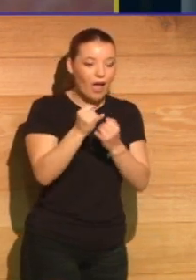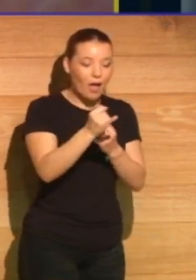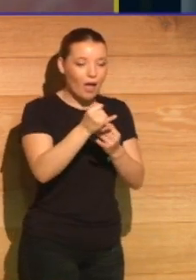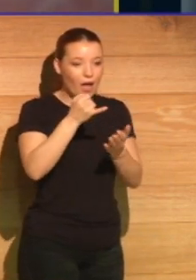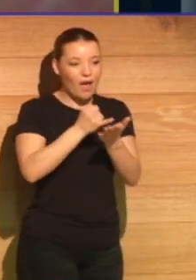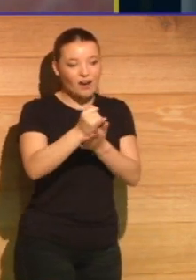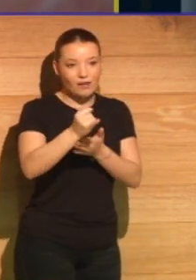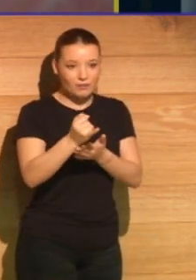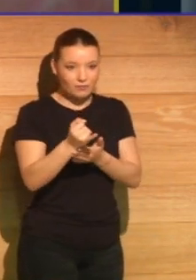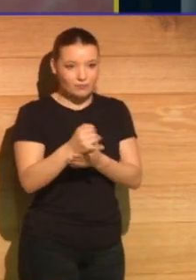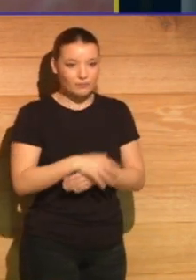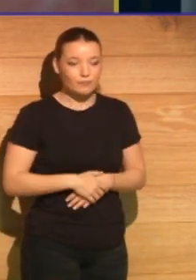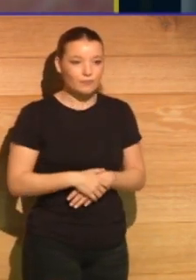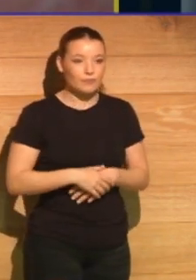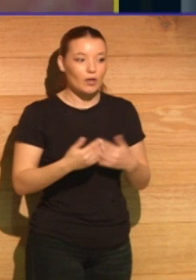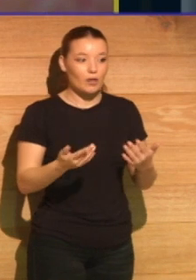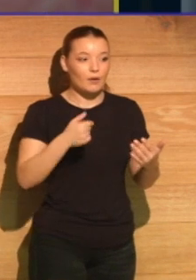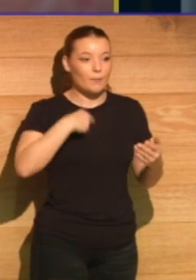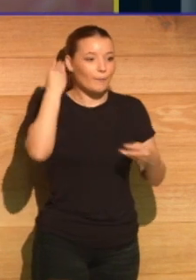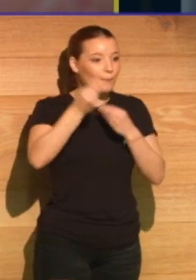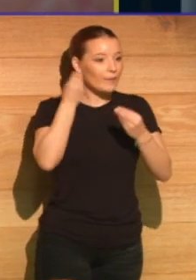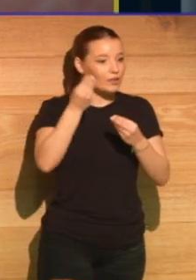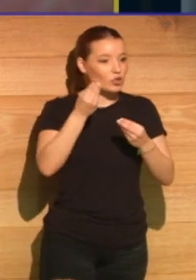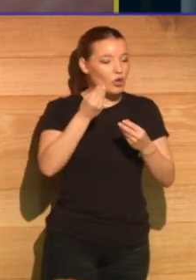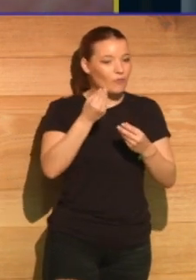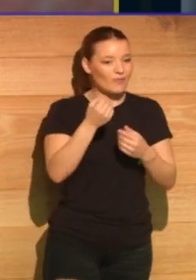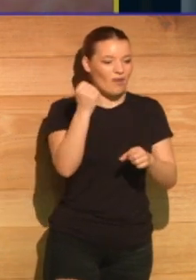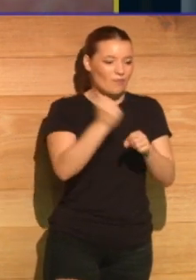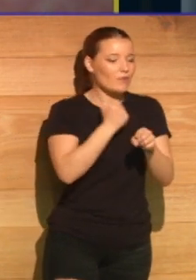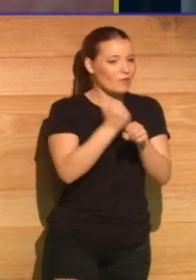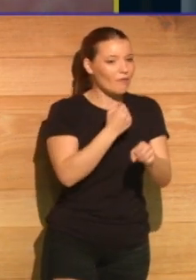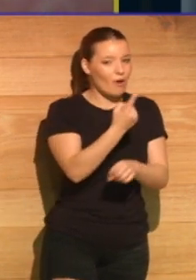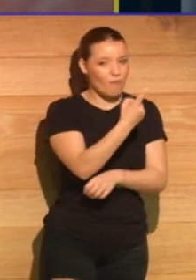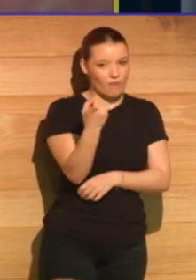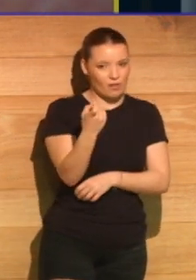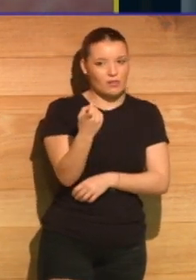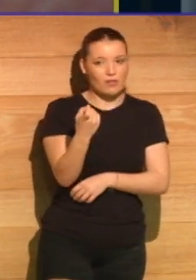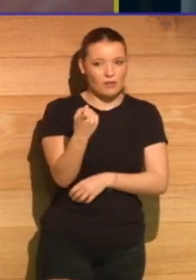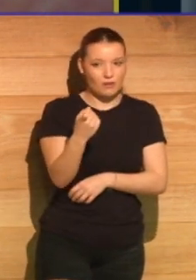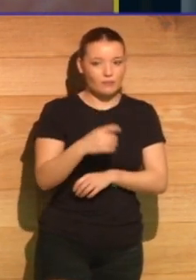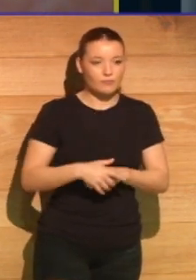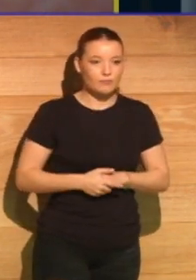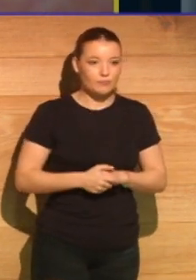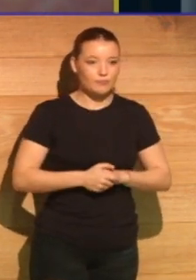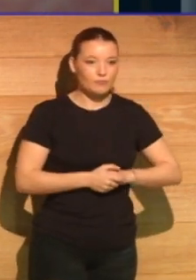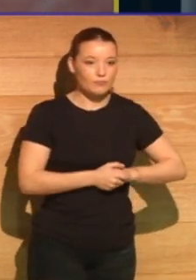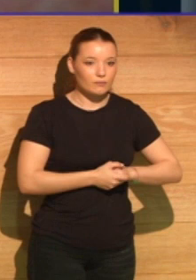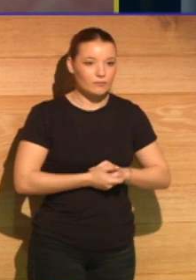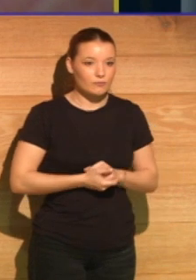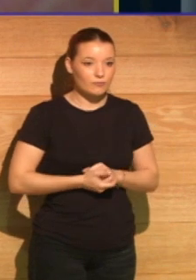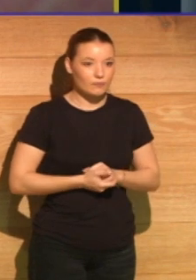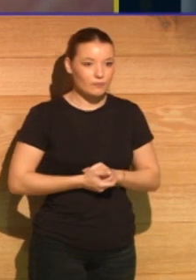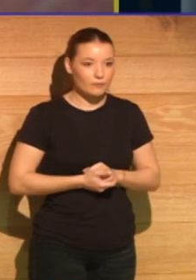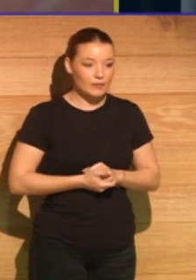¿no? Y creo que queda mucho por sachar, mucho por arar, mucho por sembrar, y estas pequeñas